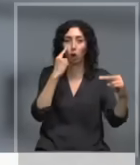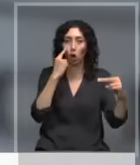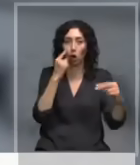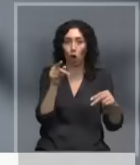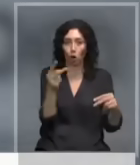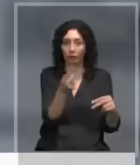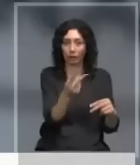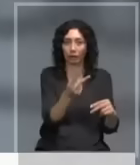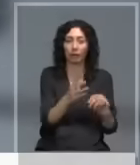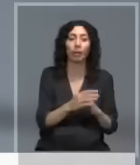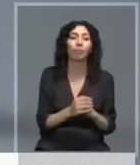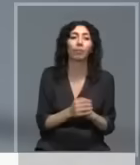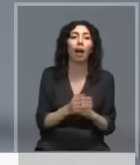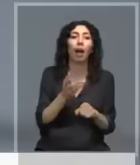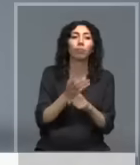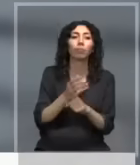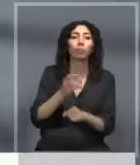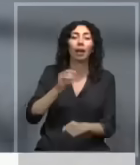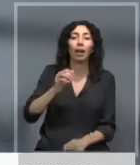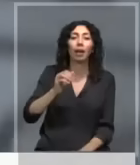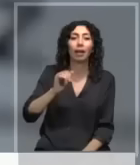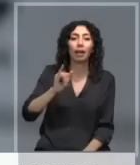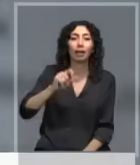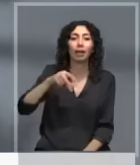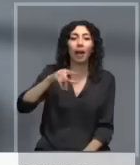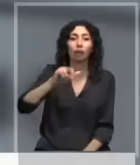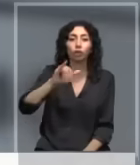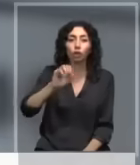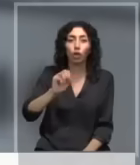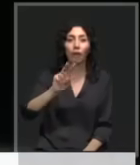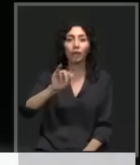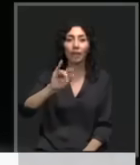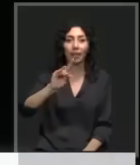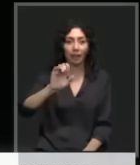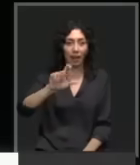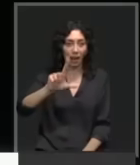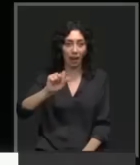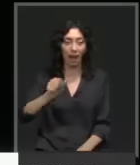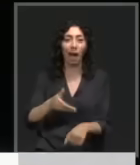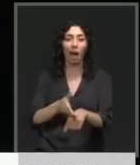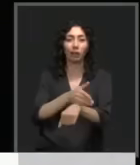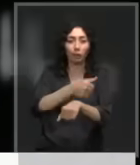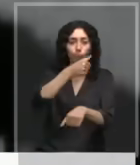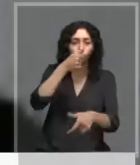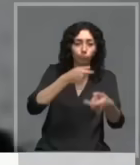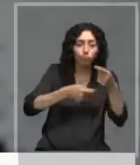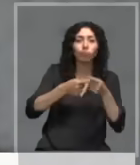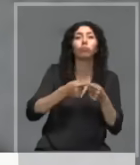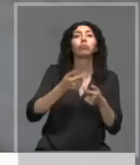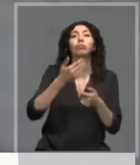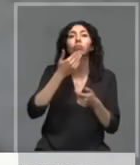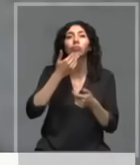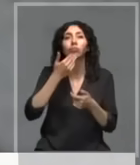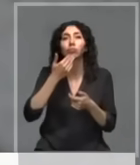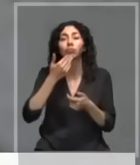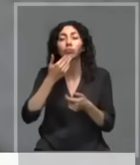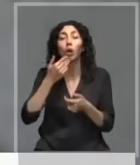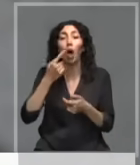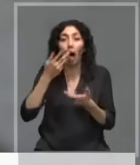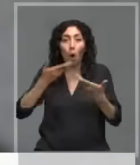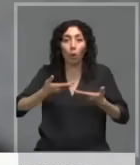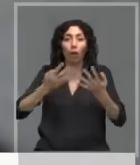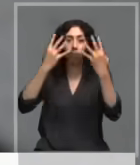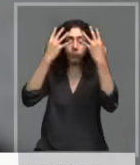aparece Eduardo Ignacio Videla Martínez. Tiene antecedentes por homicidio frustrado, tráfico y receptación. Cumple condena en la cárcel